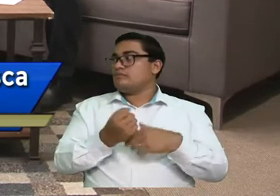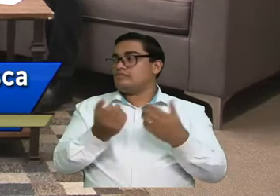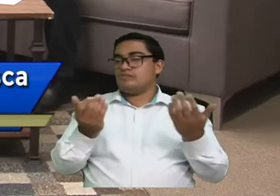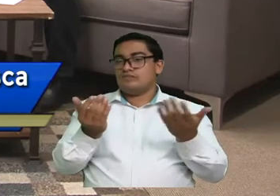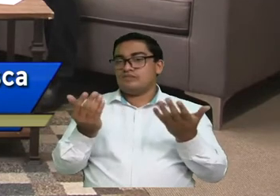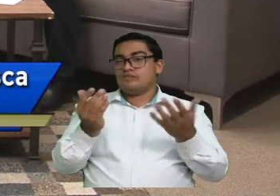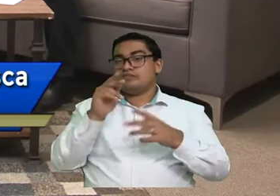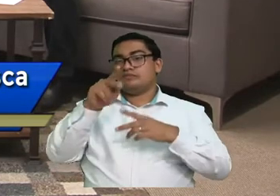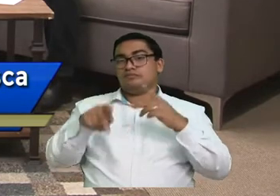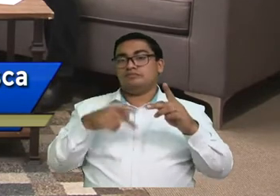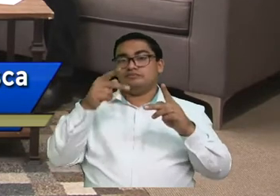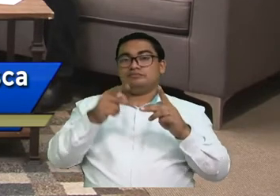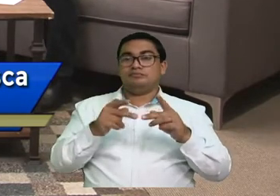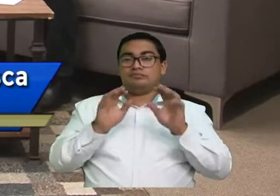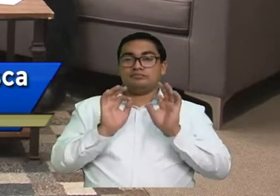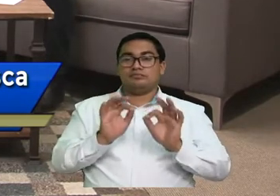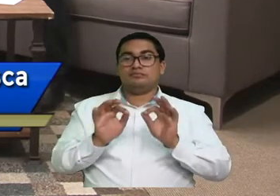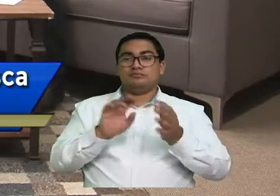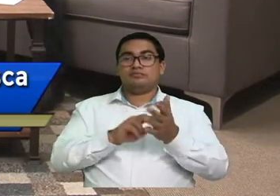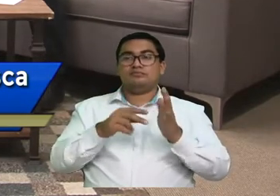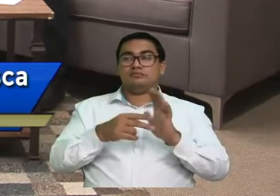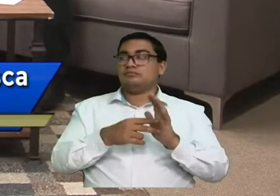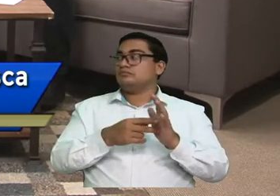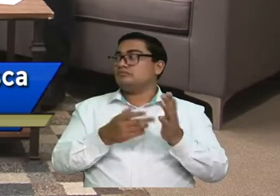ese éxito. Y esta es,